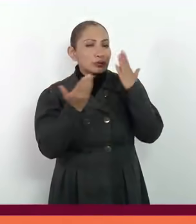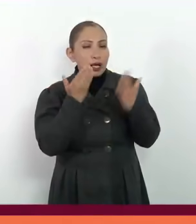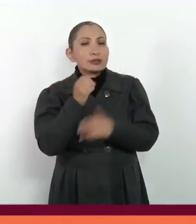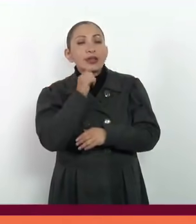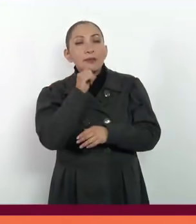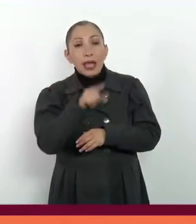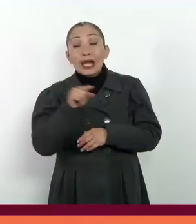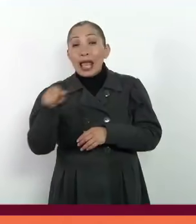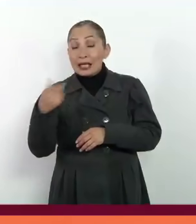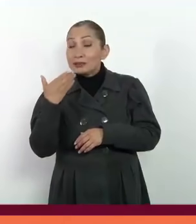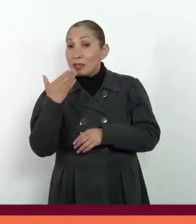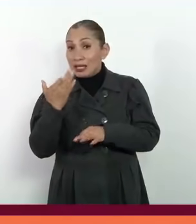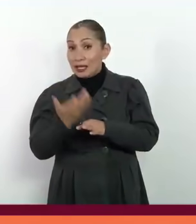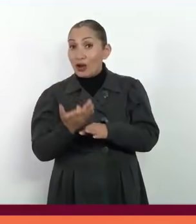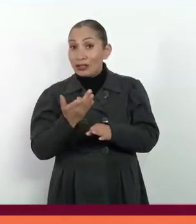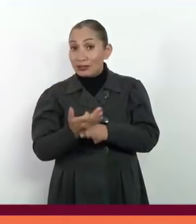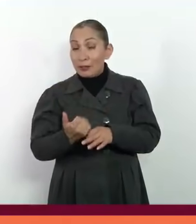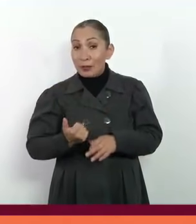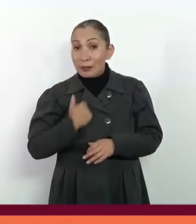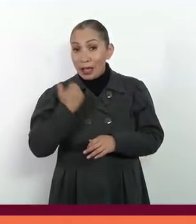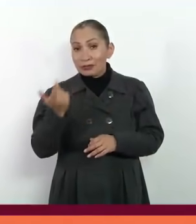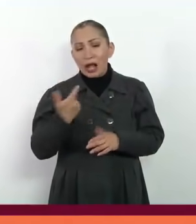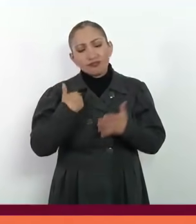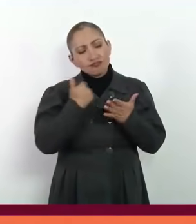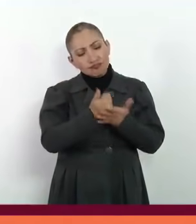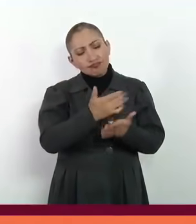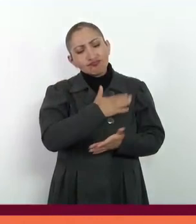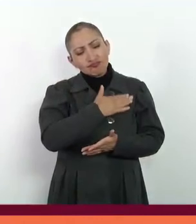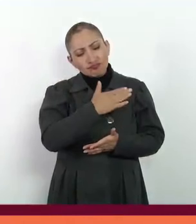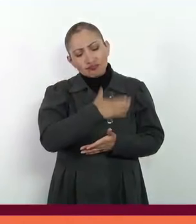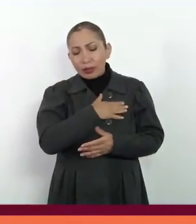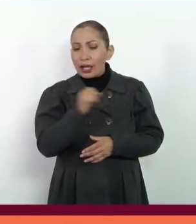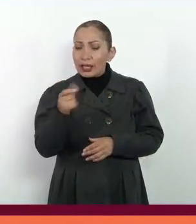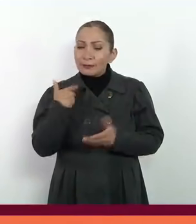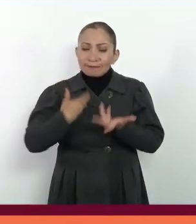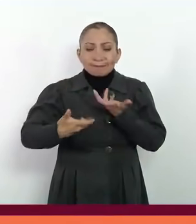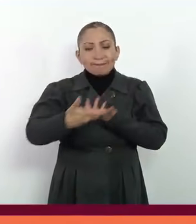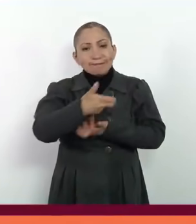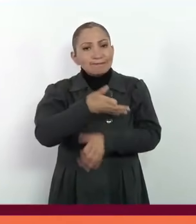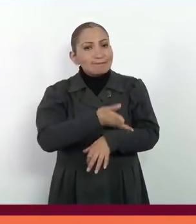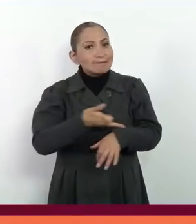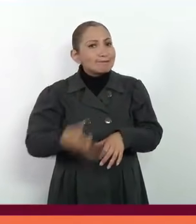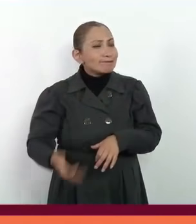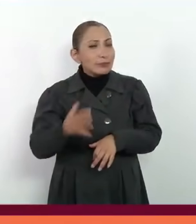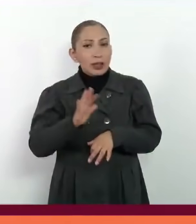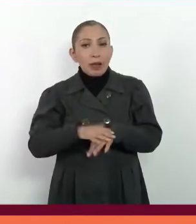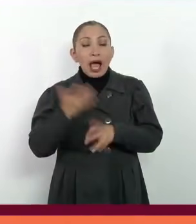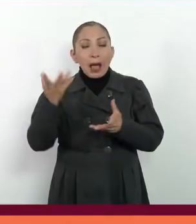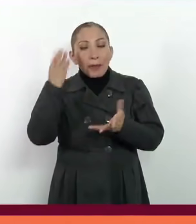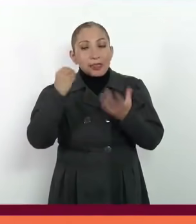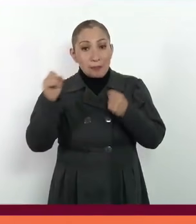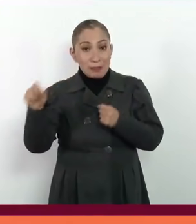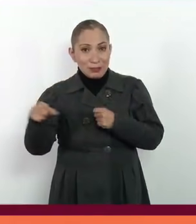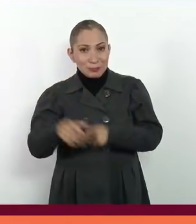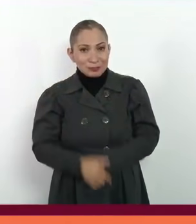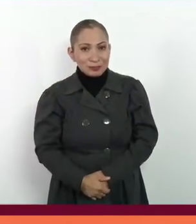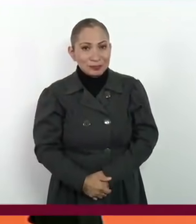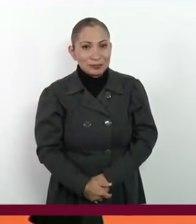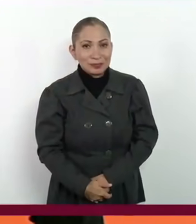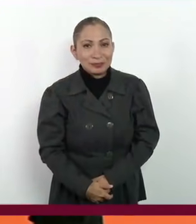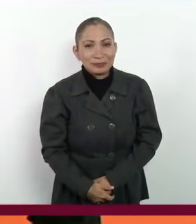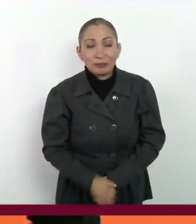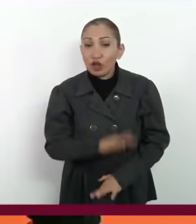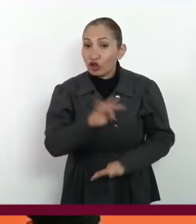de estudiar, sino también es un buen momento para que sean solidarias y solidarios y compartan con su familia lo que vayan aprendiendo.